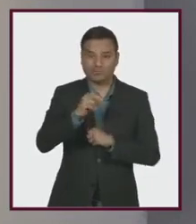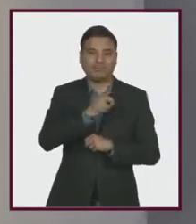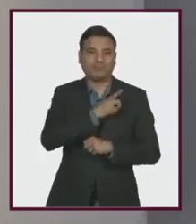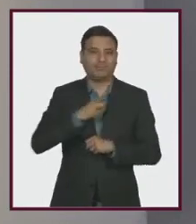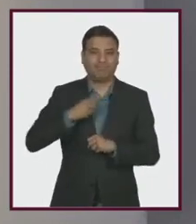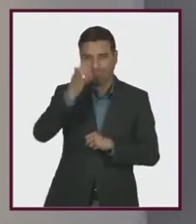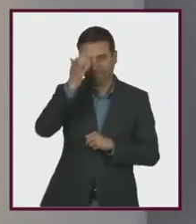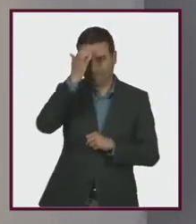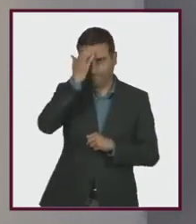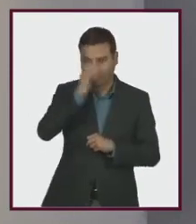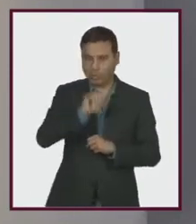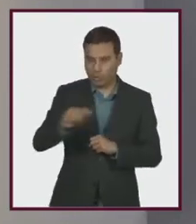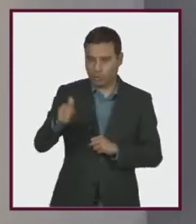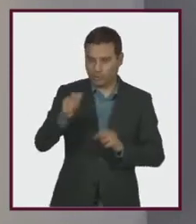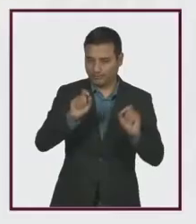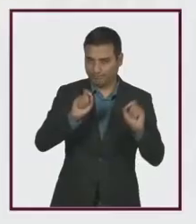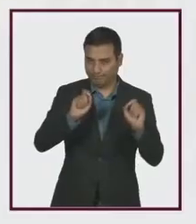favor.